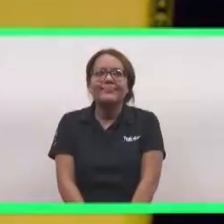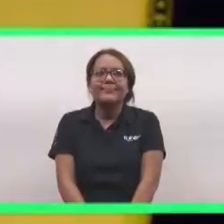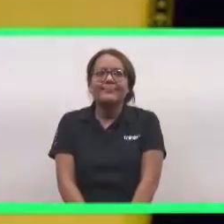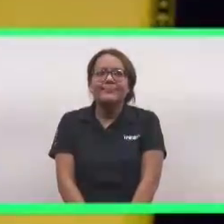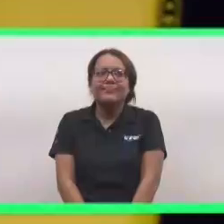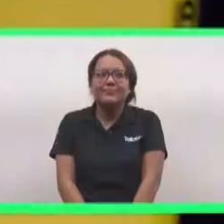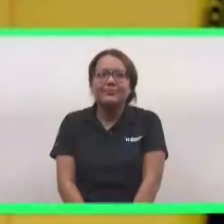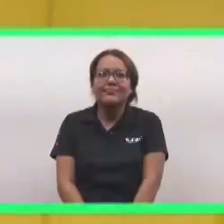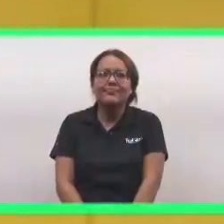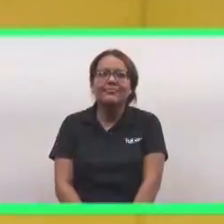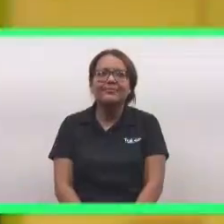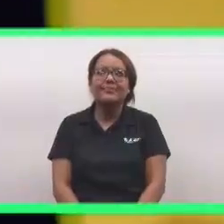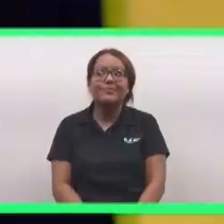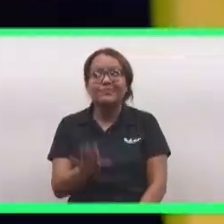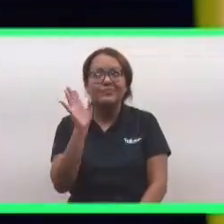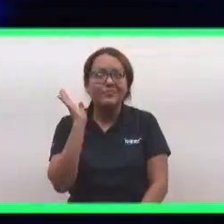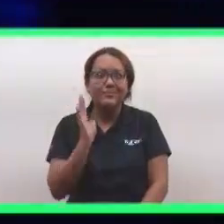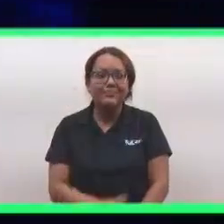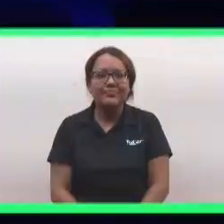Me rifó el barrio, hermanita linda.